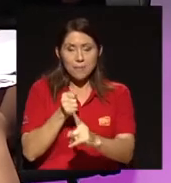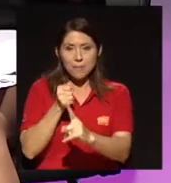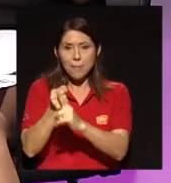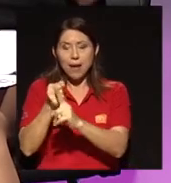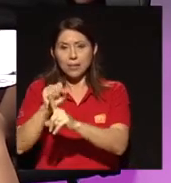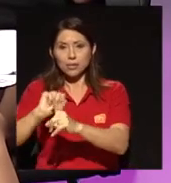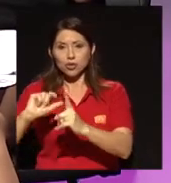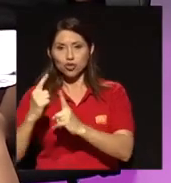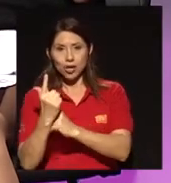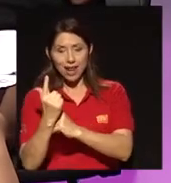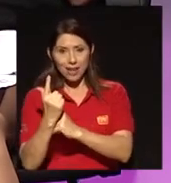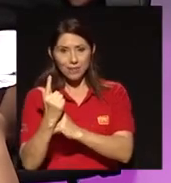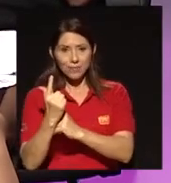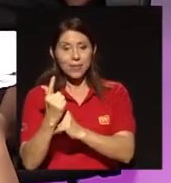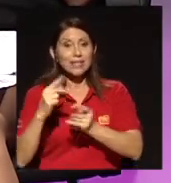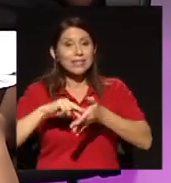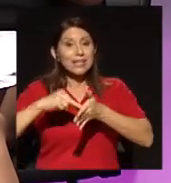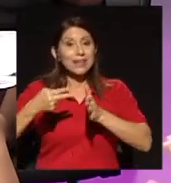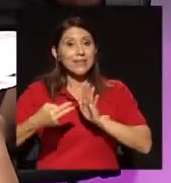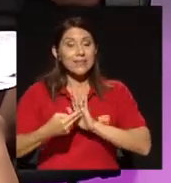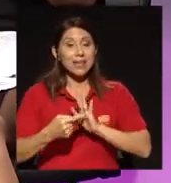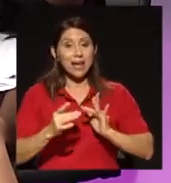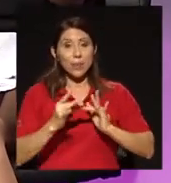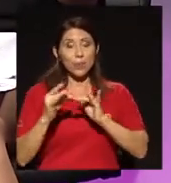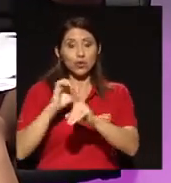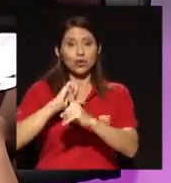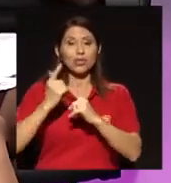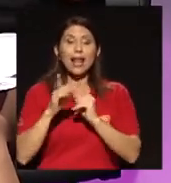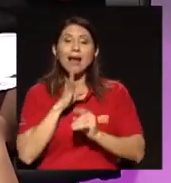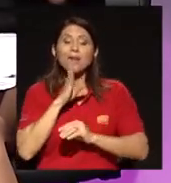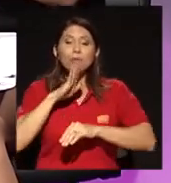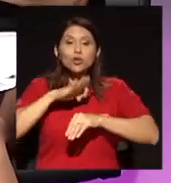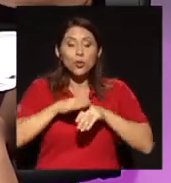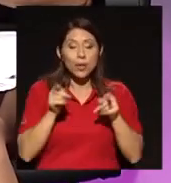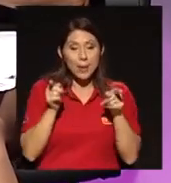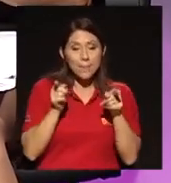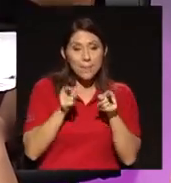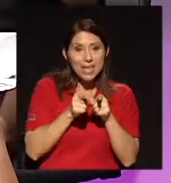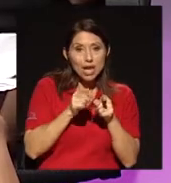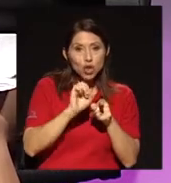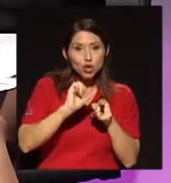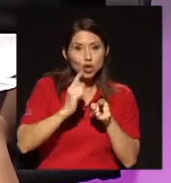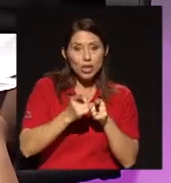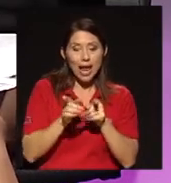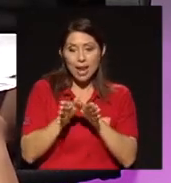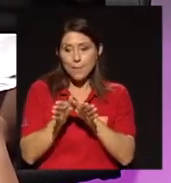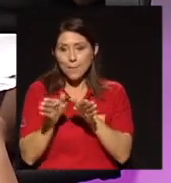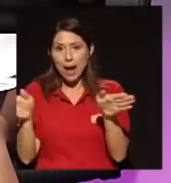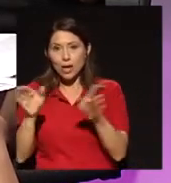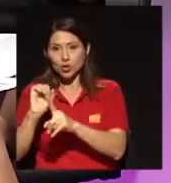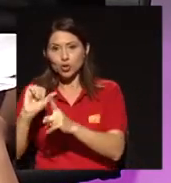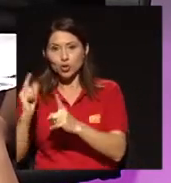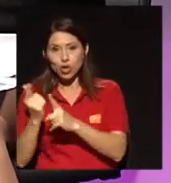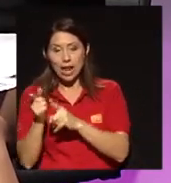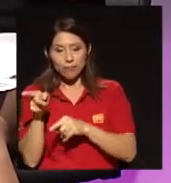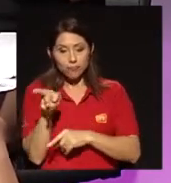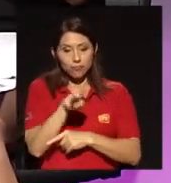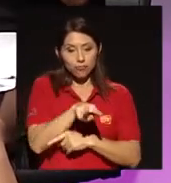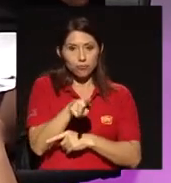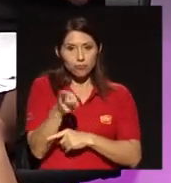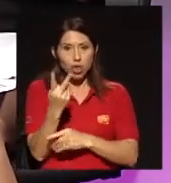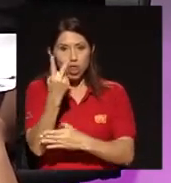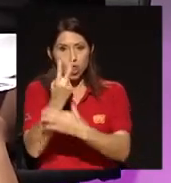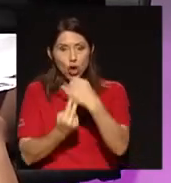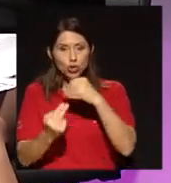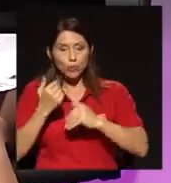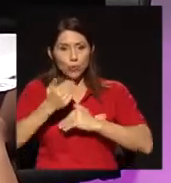social. Uh-huh. Es decir, en sociología hablamos de lo microsocial y de lo macrosocial, ¿verdad? Son dos procesos que se